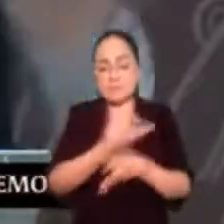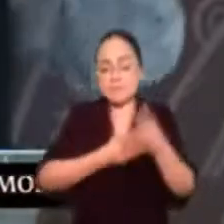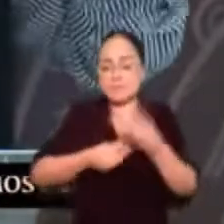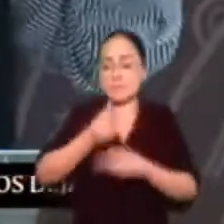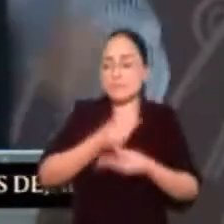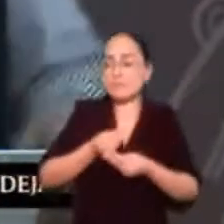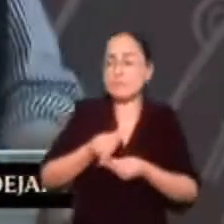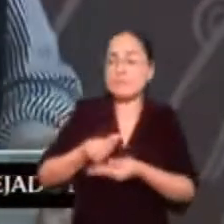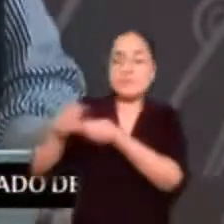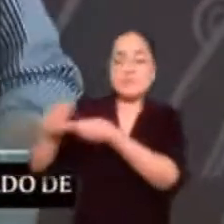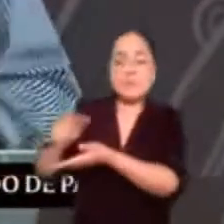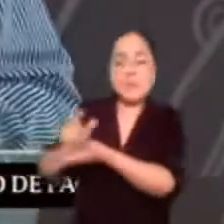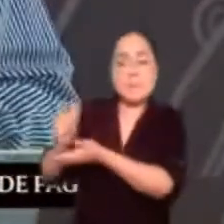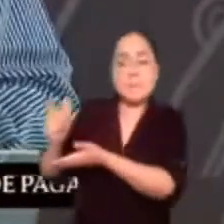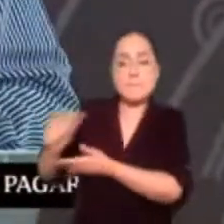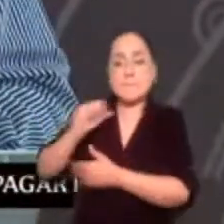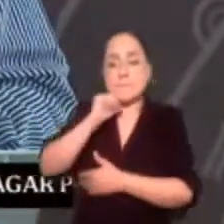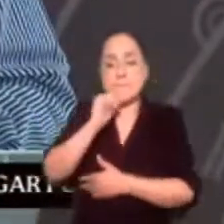No viene de otra parte.